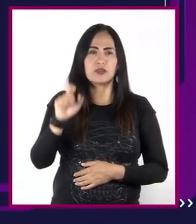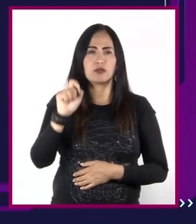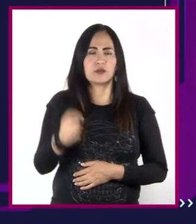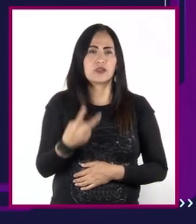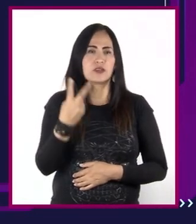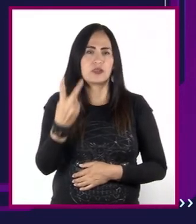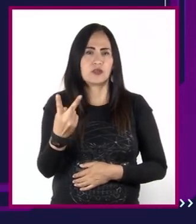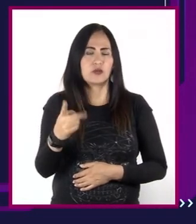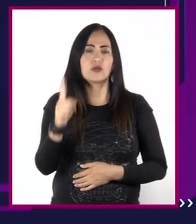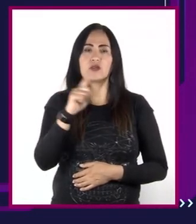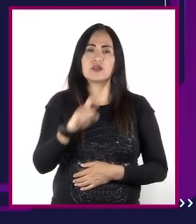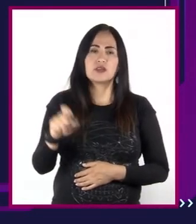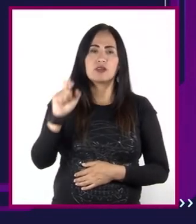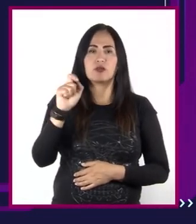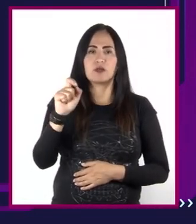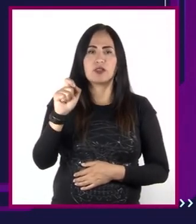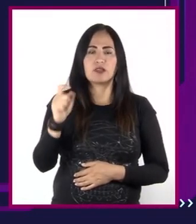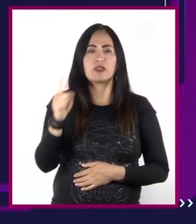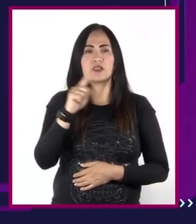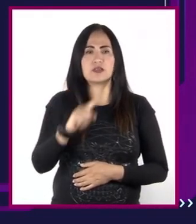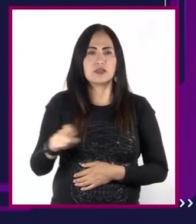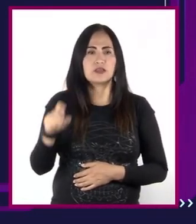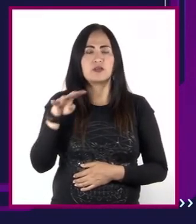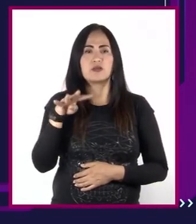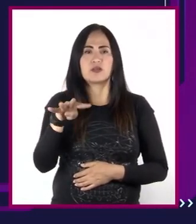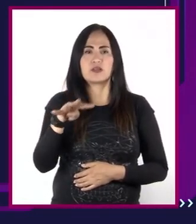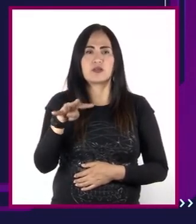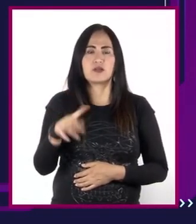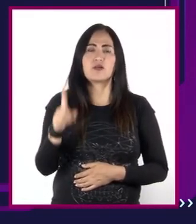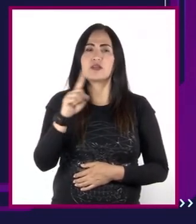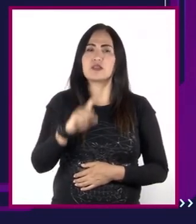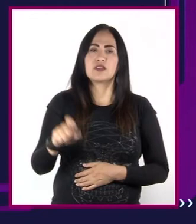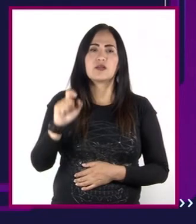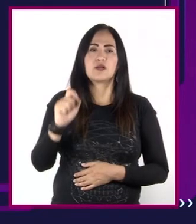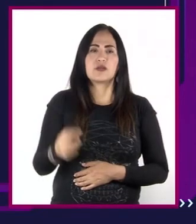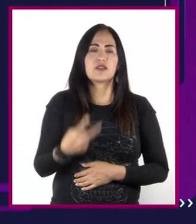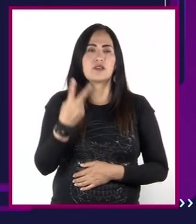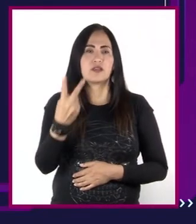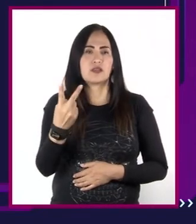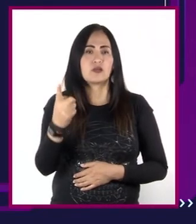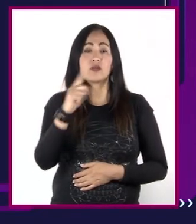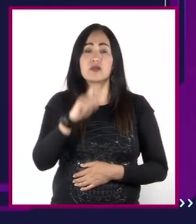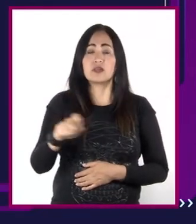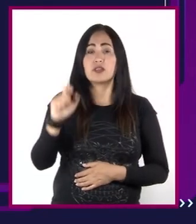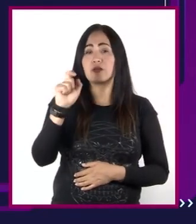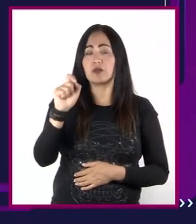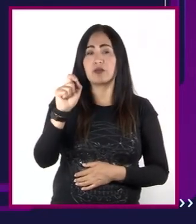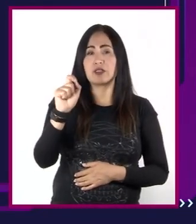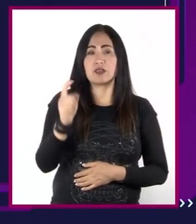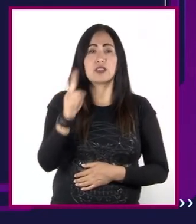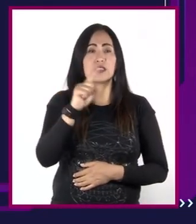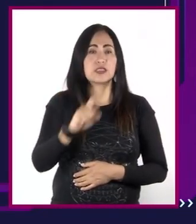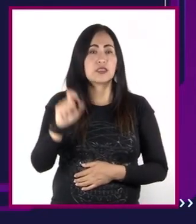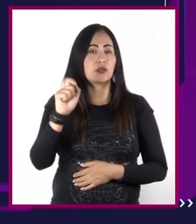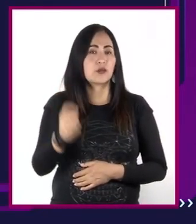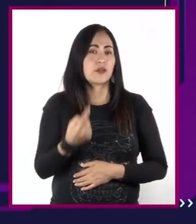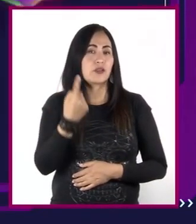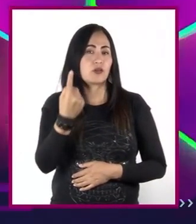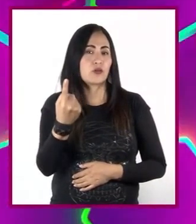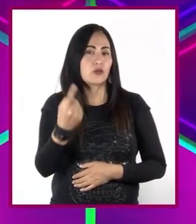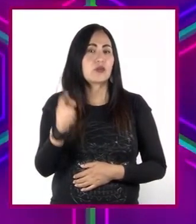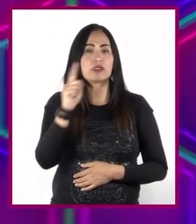122, 120, 119, 122, 120, 121